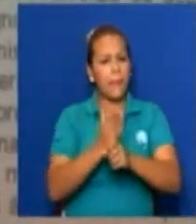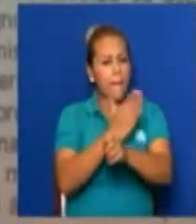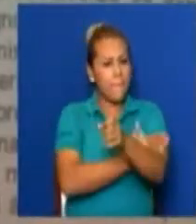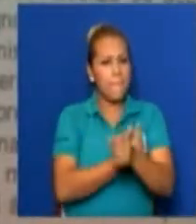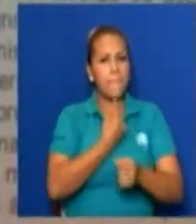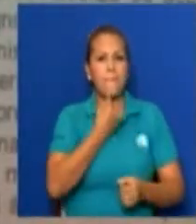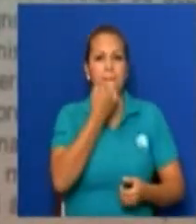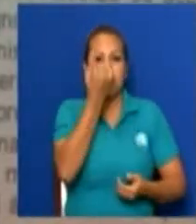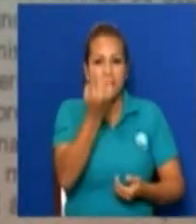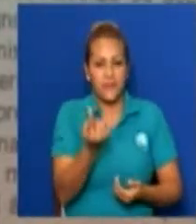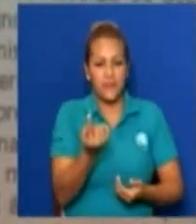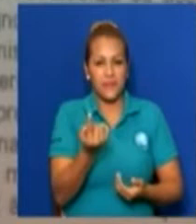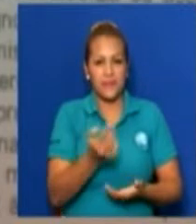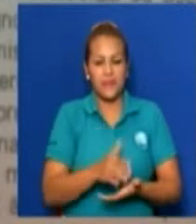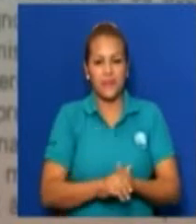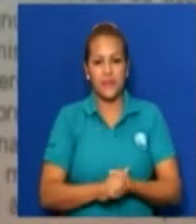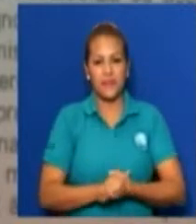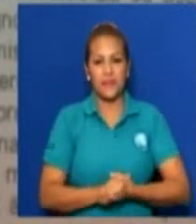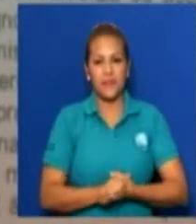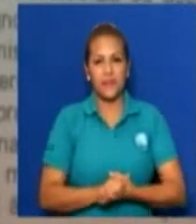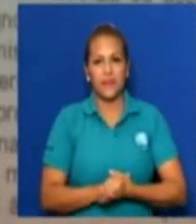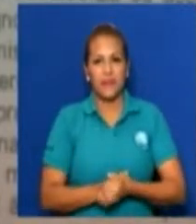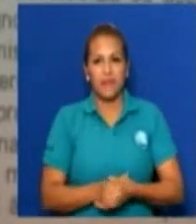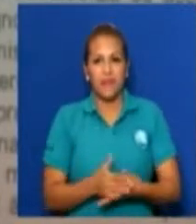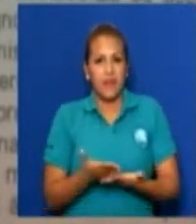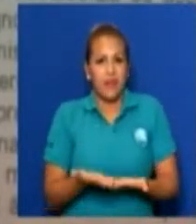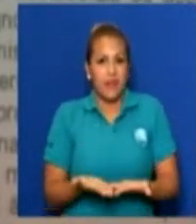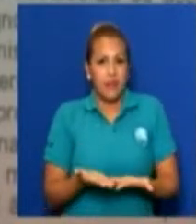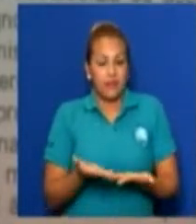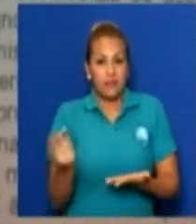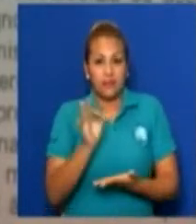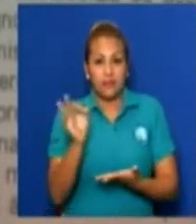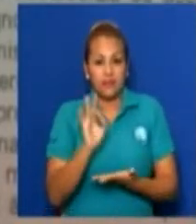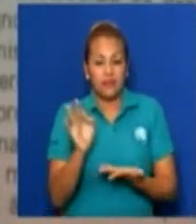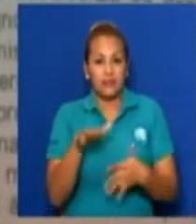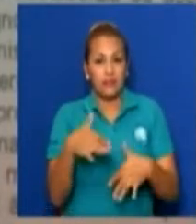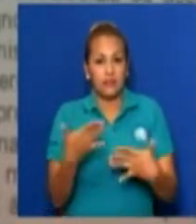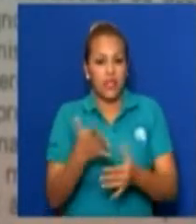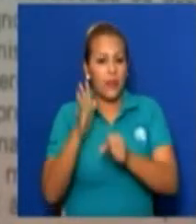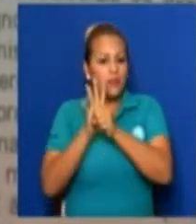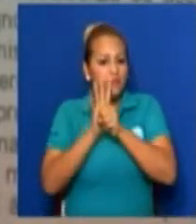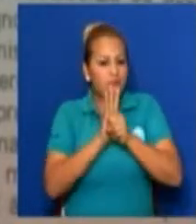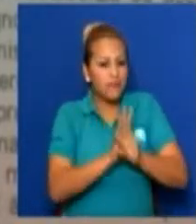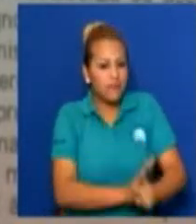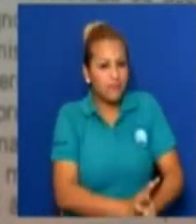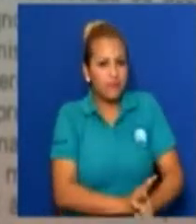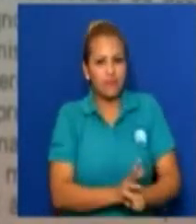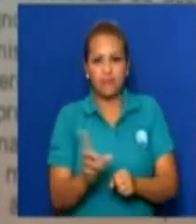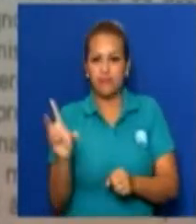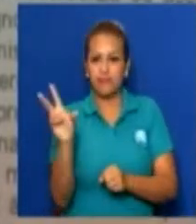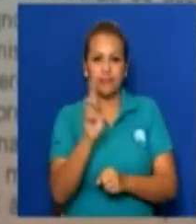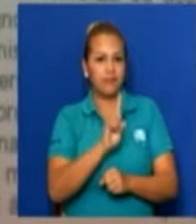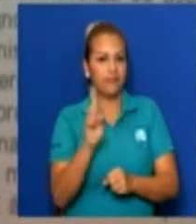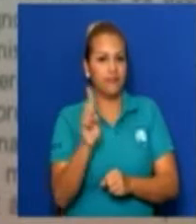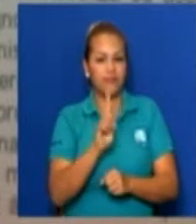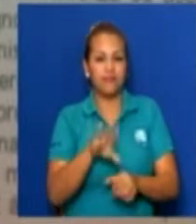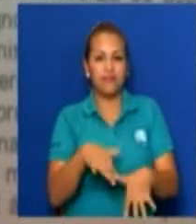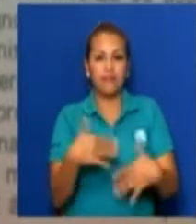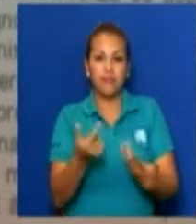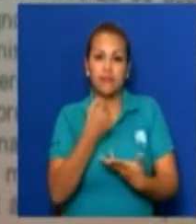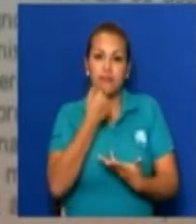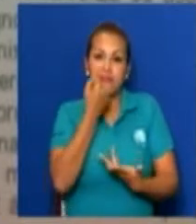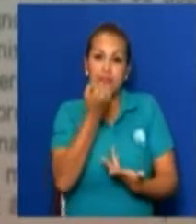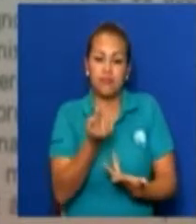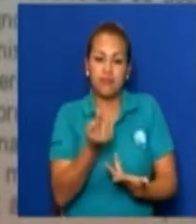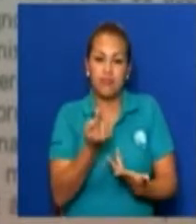mencionábamos de que es un tipo penal la discriminación por razones laborales.